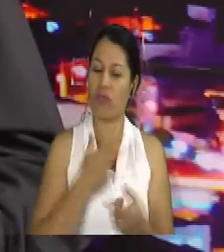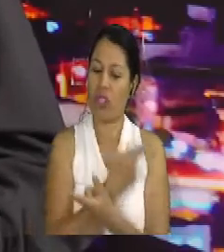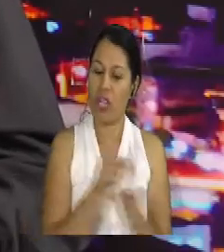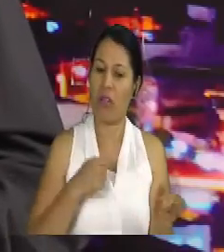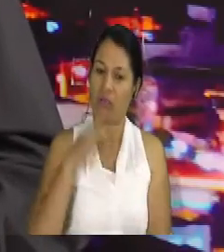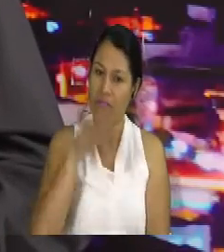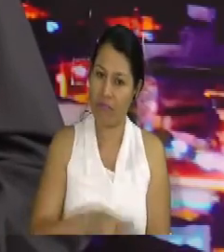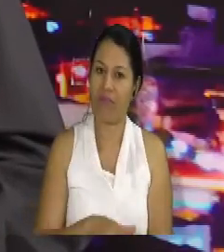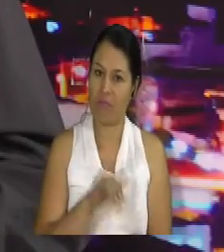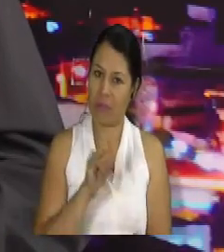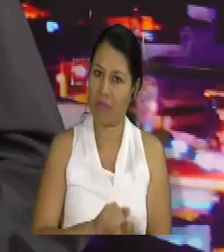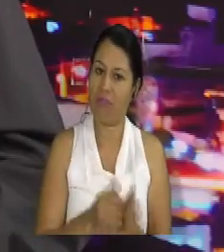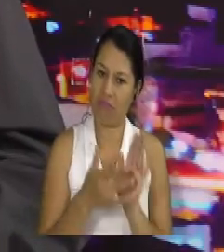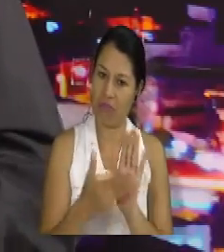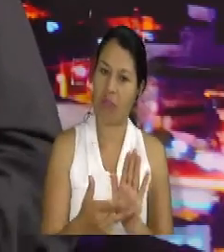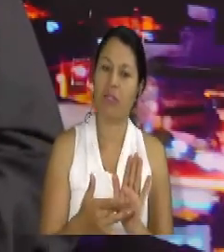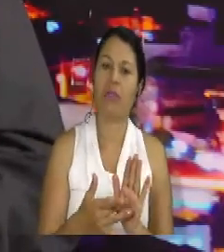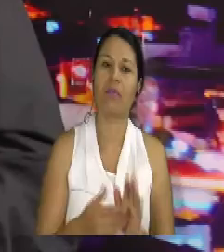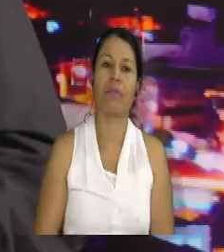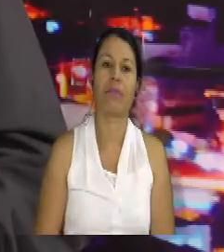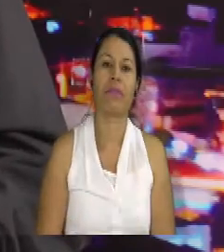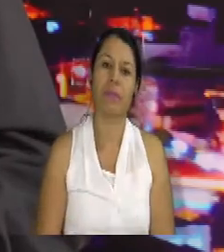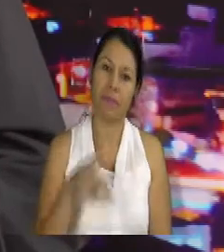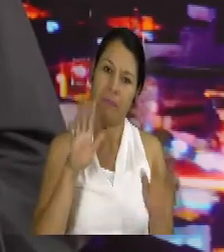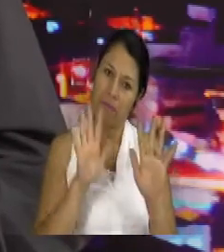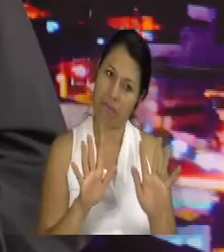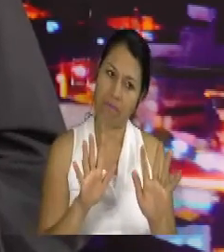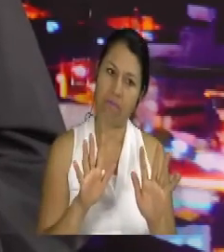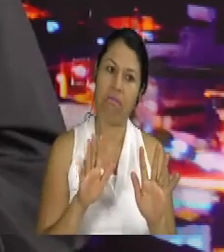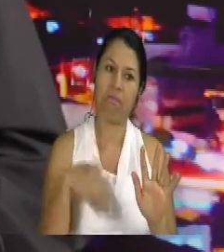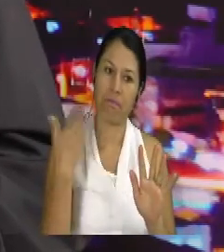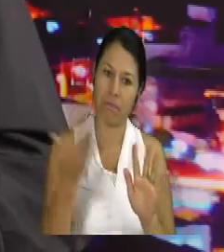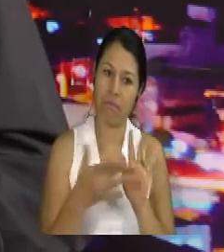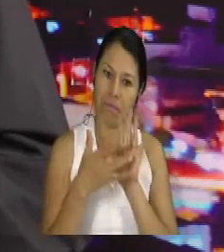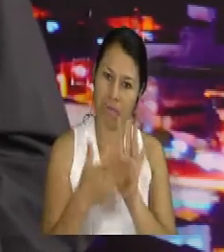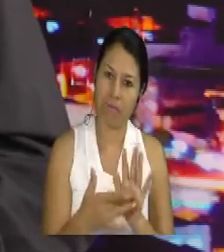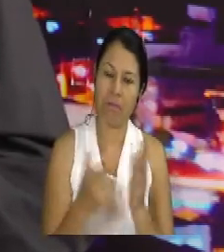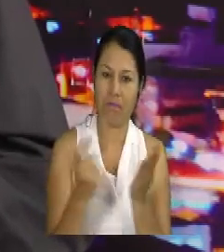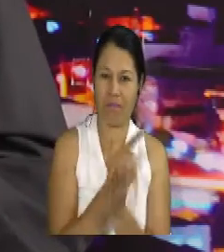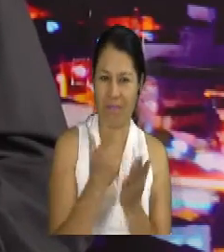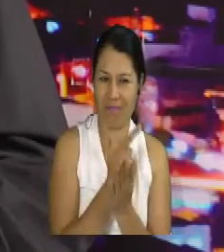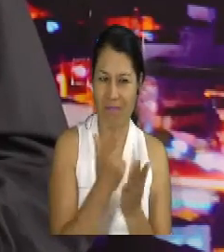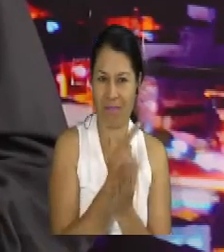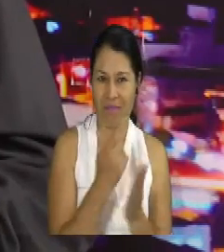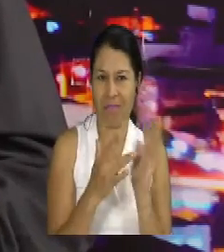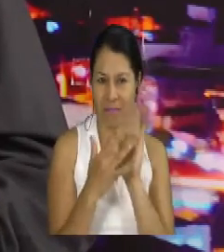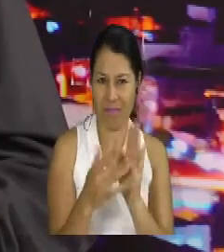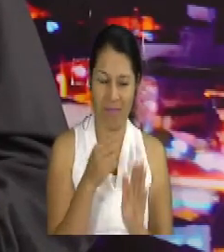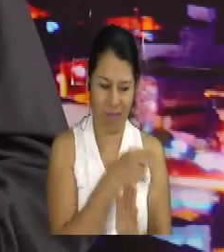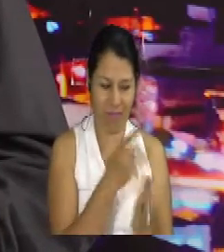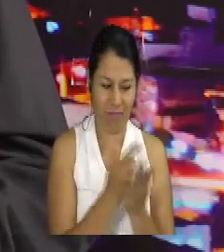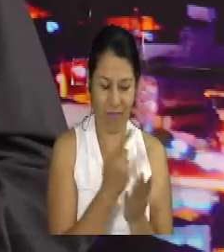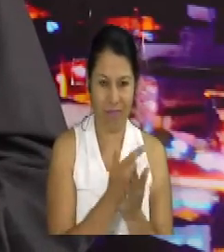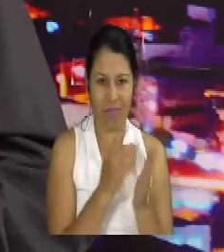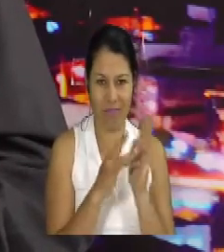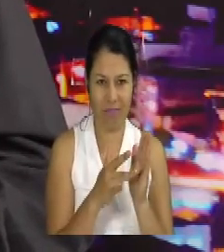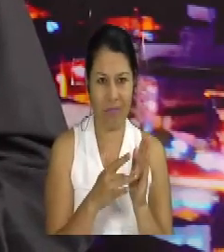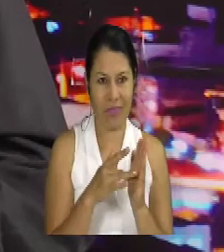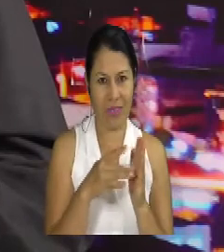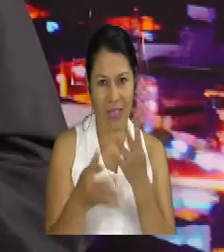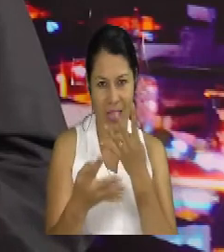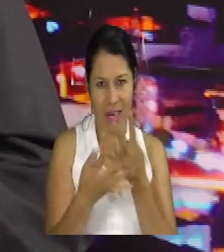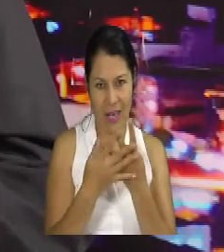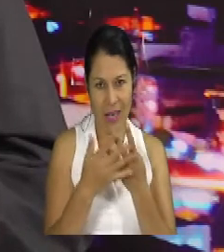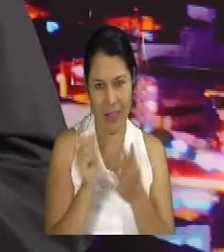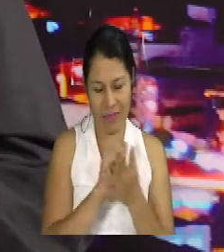una pausa y regresaremos. Al regreso hablaremos un poco de su publicación que se hizo en la cárcel. Creo que cuando estuvo la primera